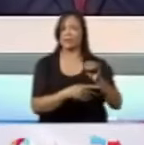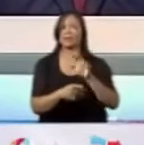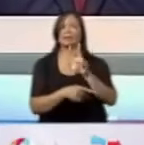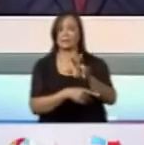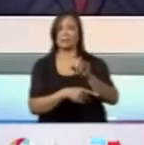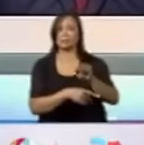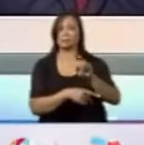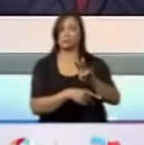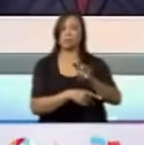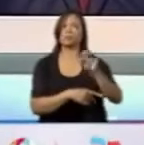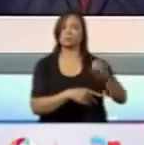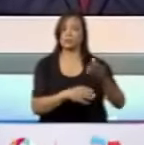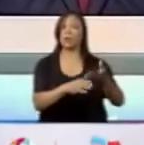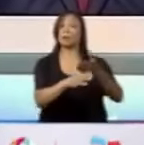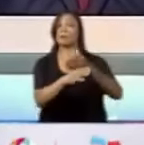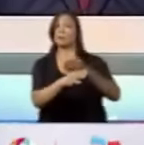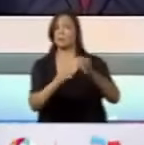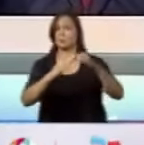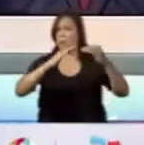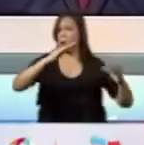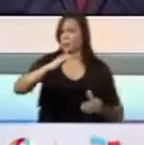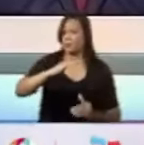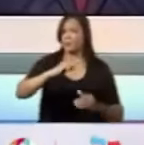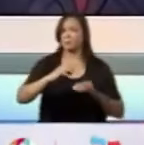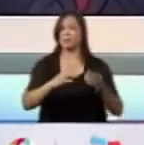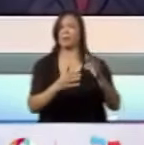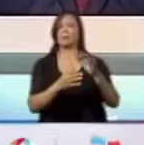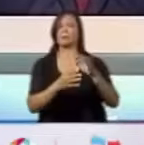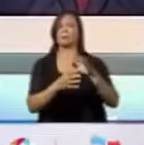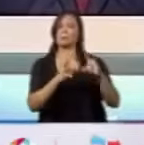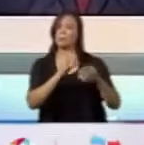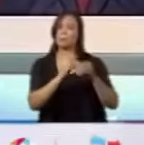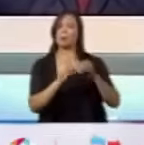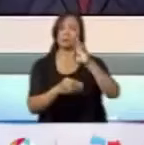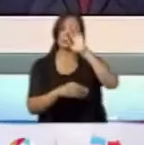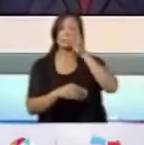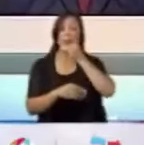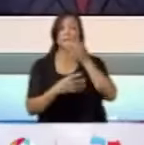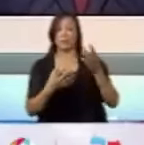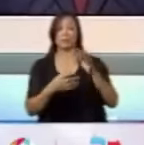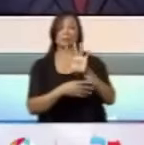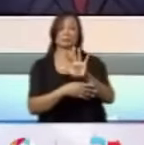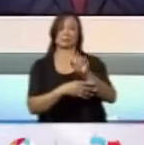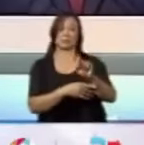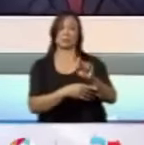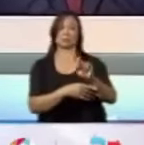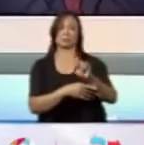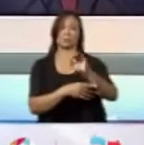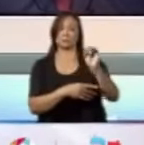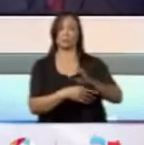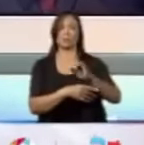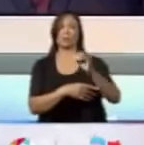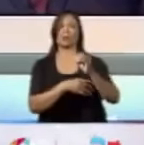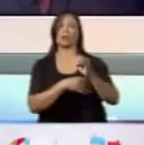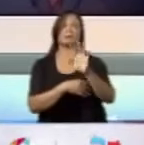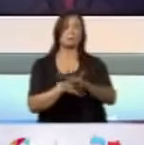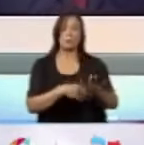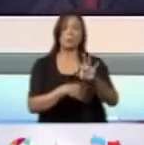es 3.2% lo que ha crecido, muy por debajo del promedio tradicional de República Dominicana de un 5% promedio